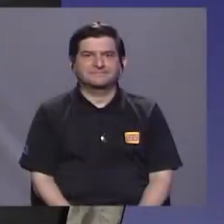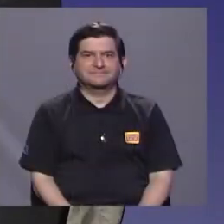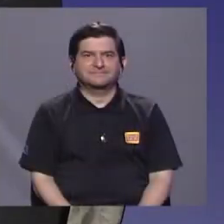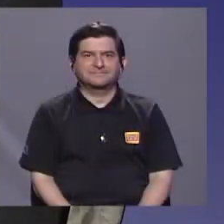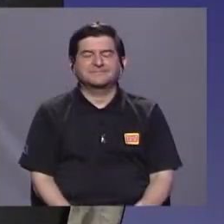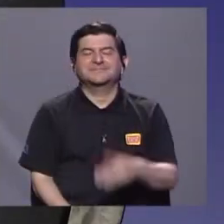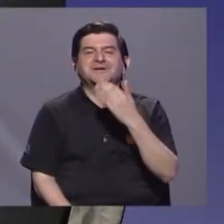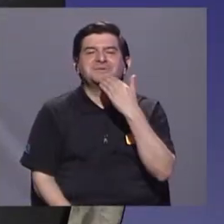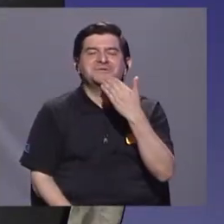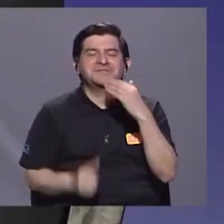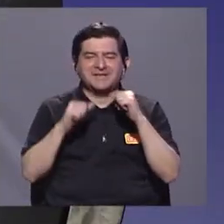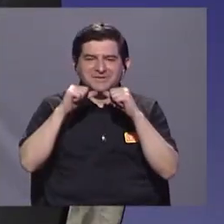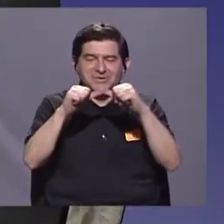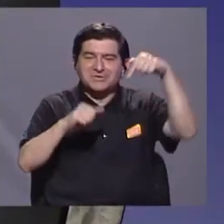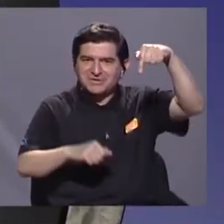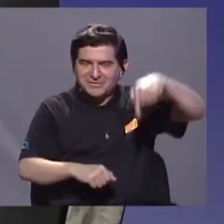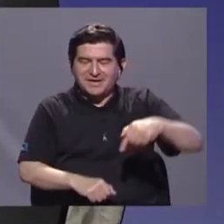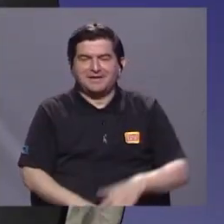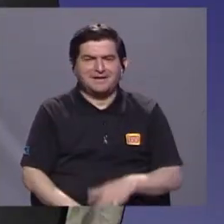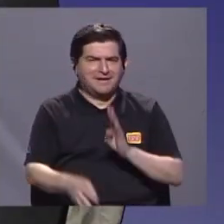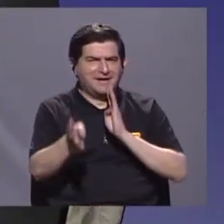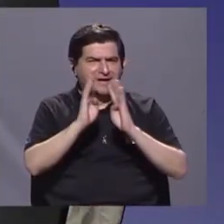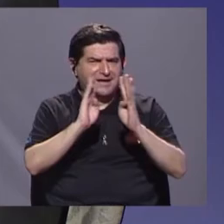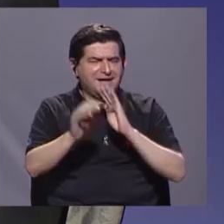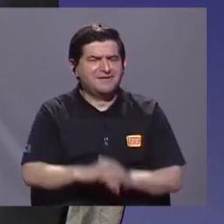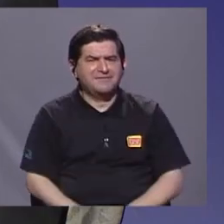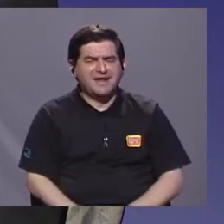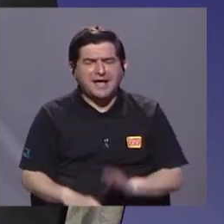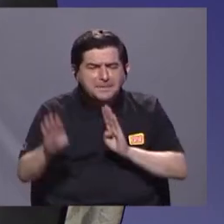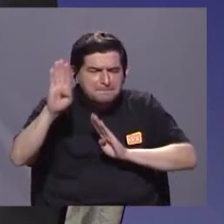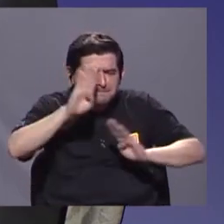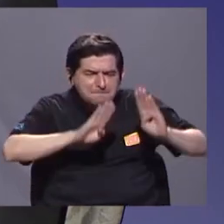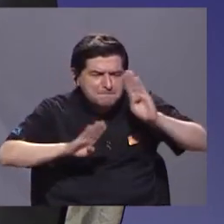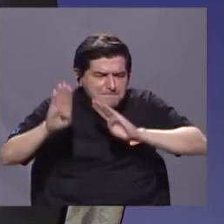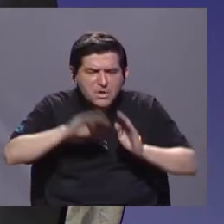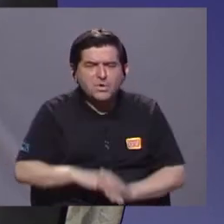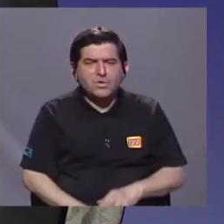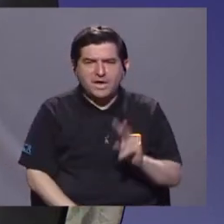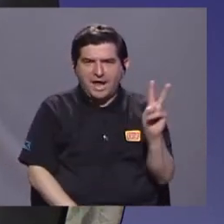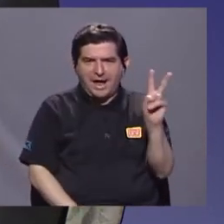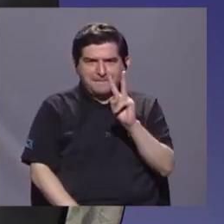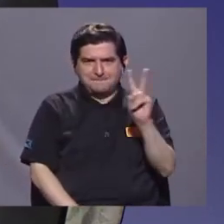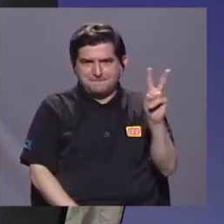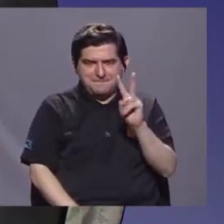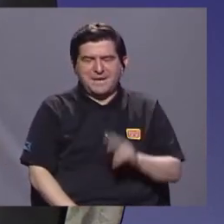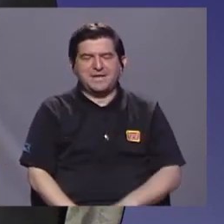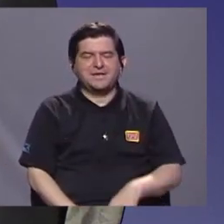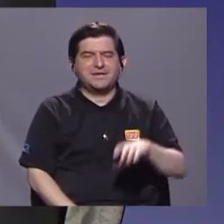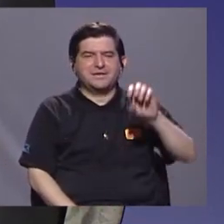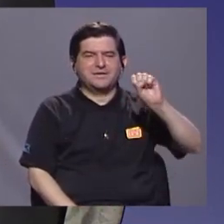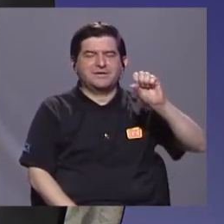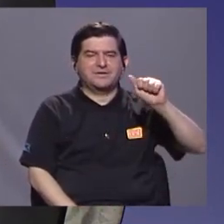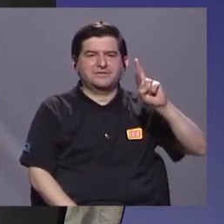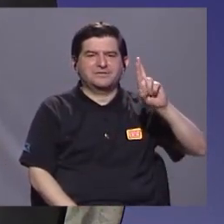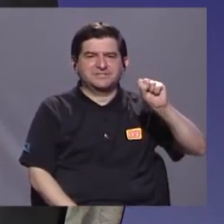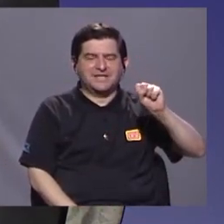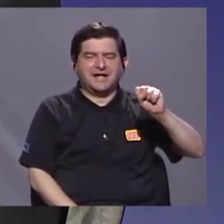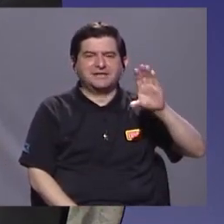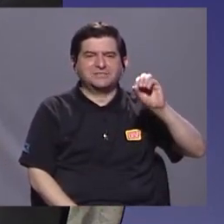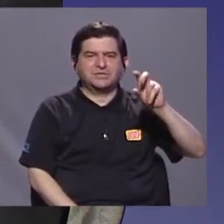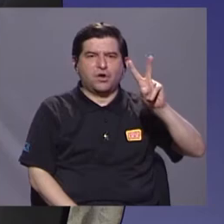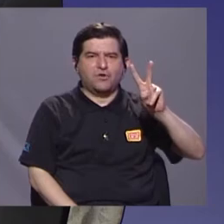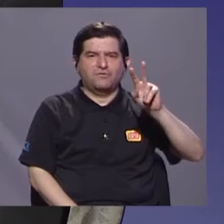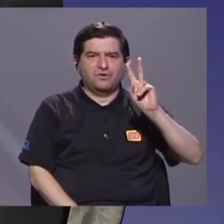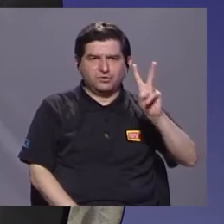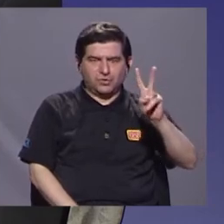gracias por continuar con nosotros estamos hablando sobre la biología del virus sars v2 con la